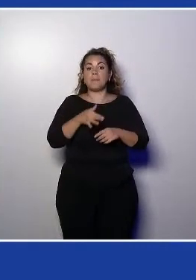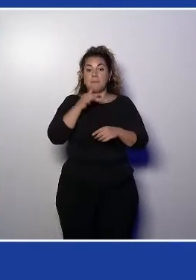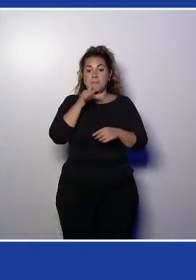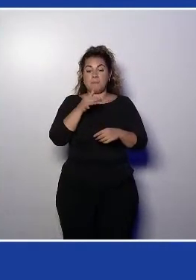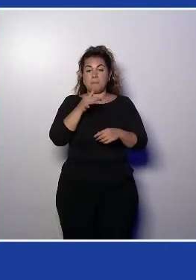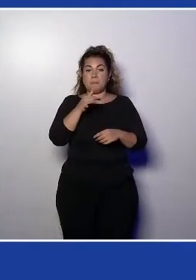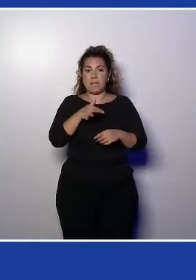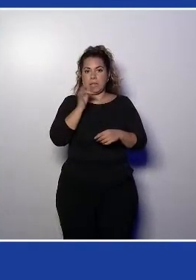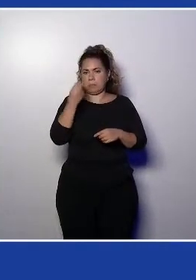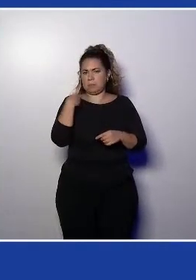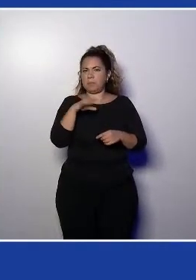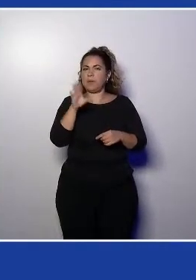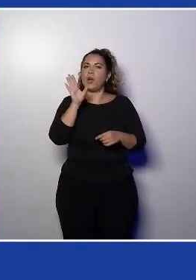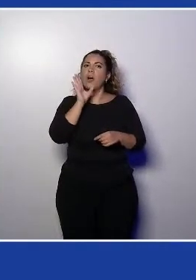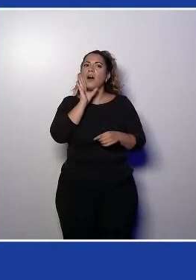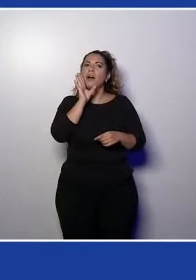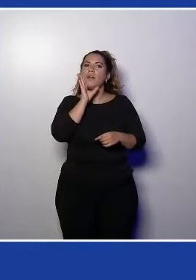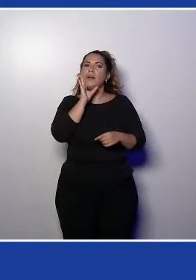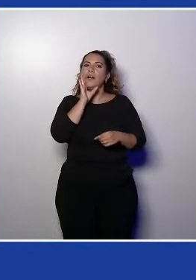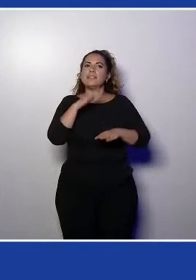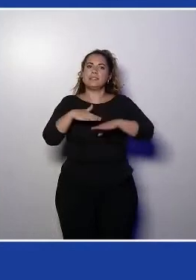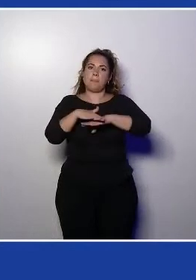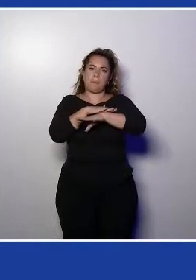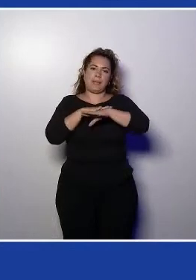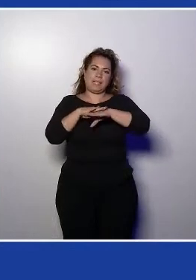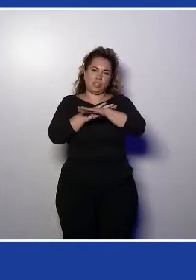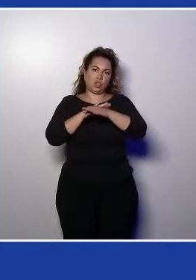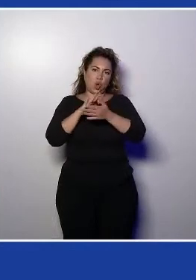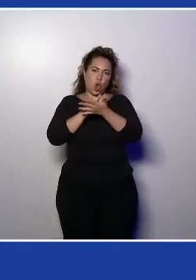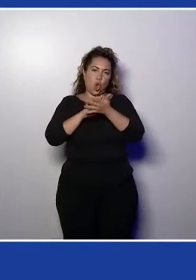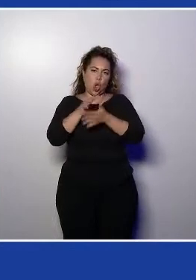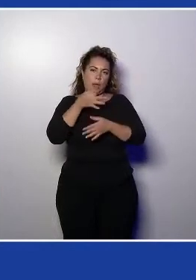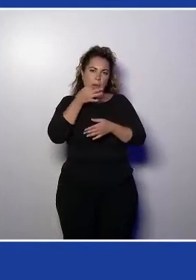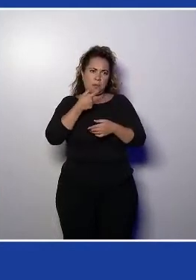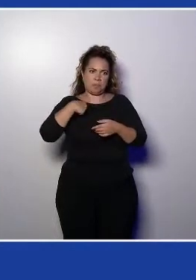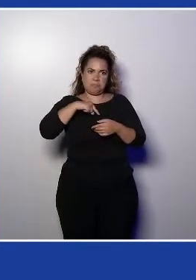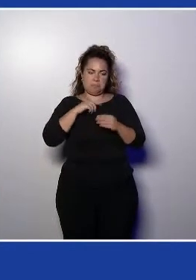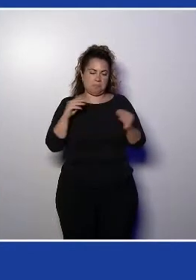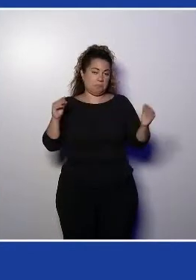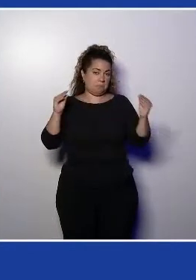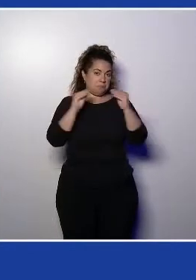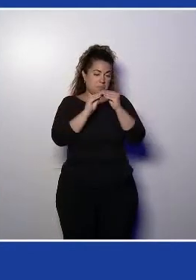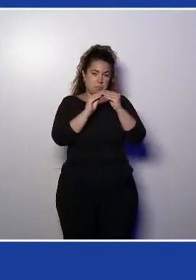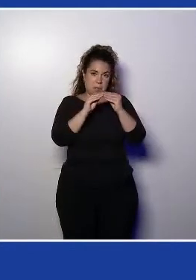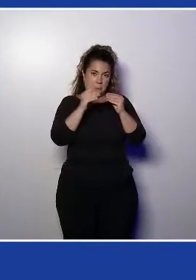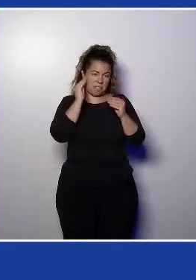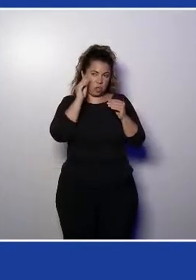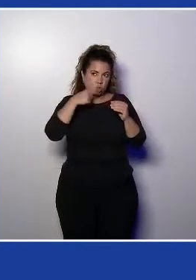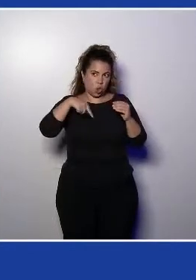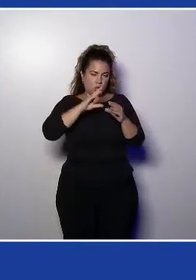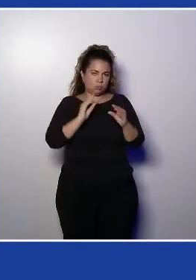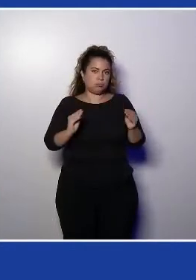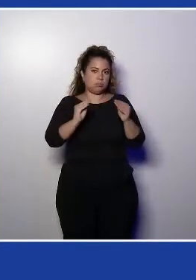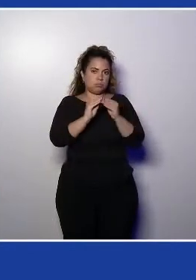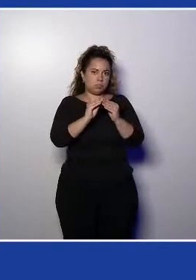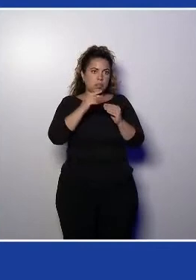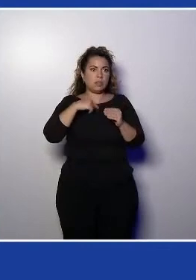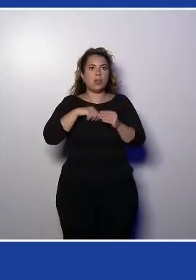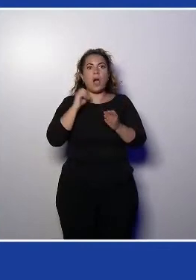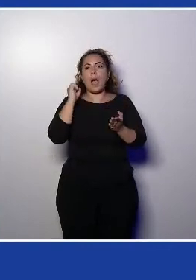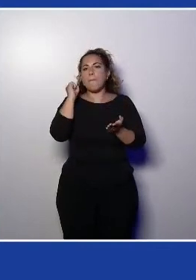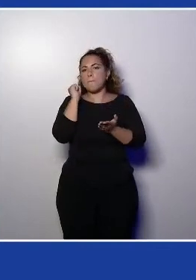más que nada lo que decía recién el ministro y en esto coincidimos prácticamente todos, vamos